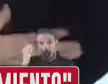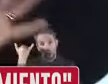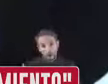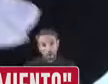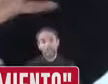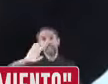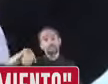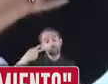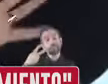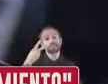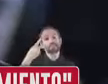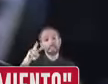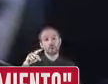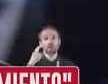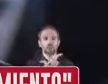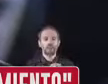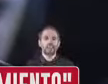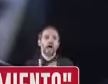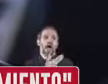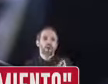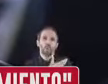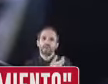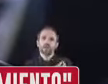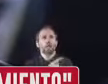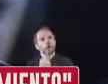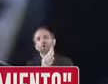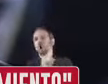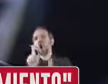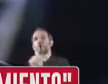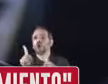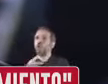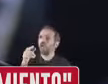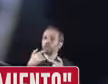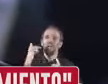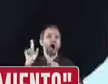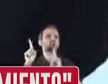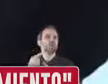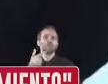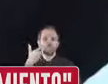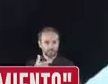segundo sainete la vacuna la vacuna no hay que darse la vacuna no hay que vacunarse